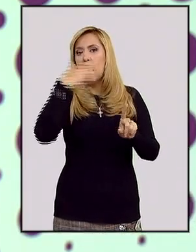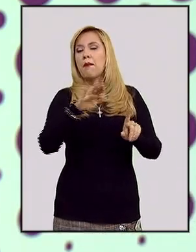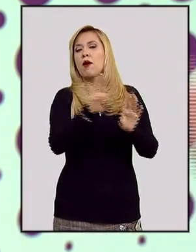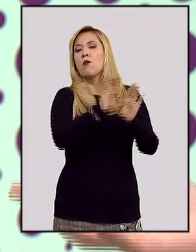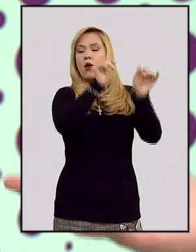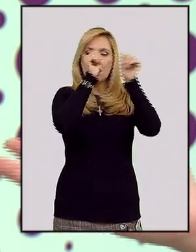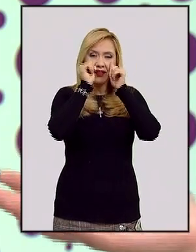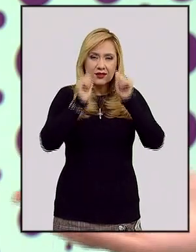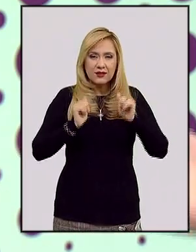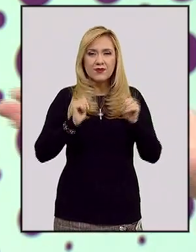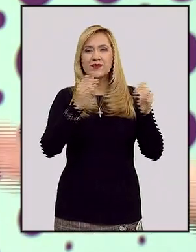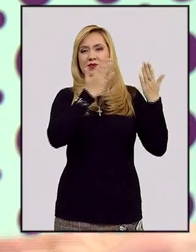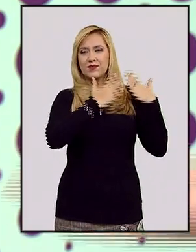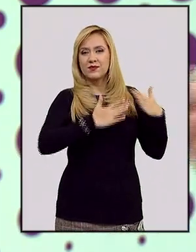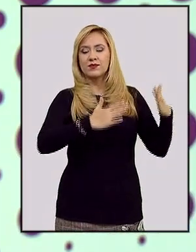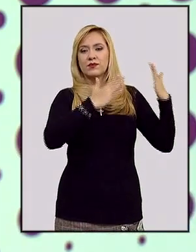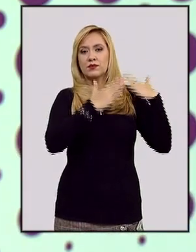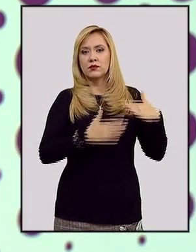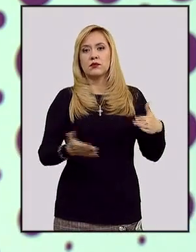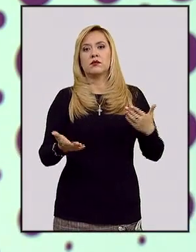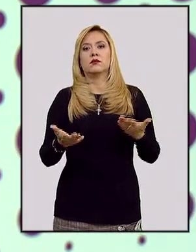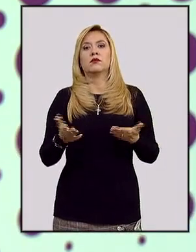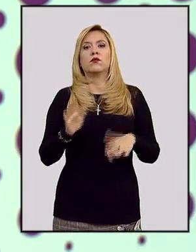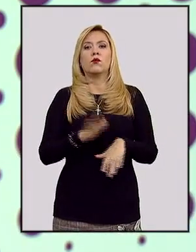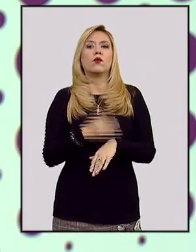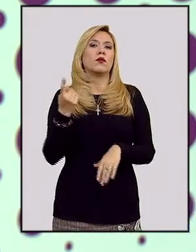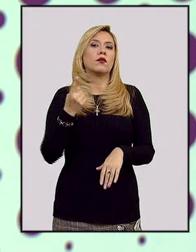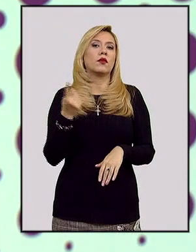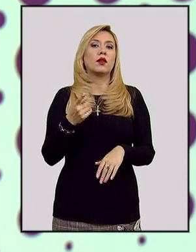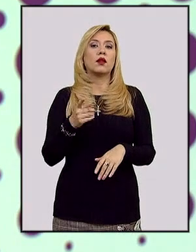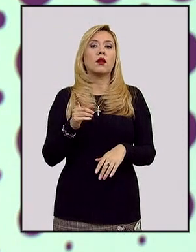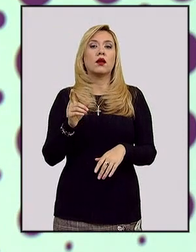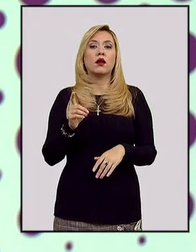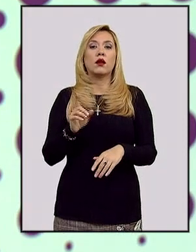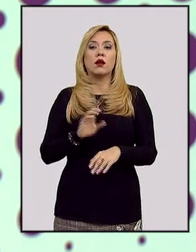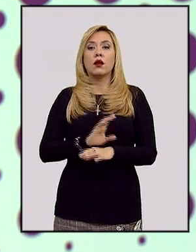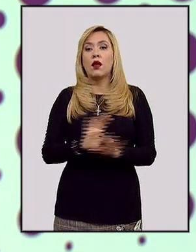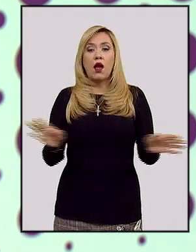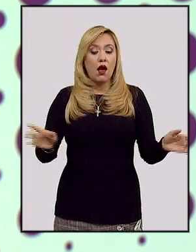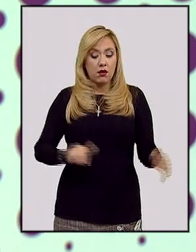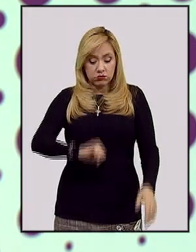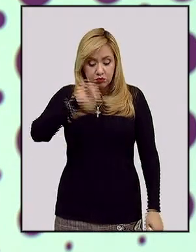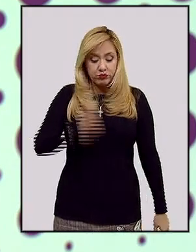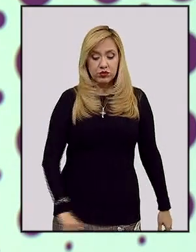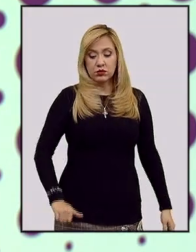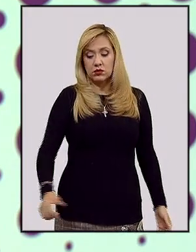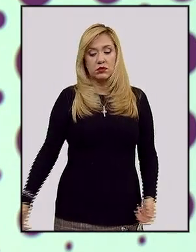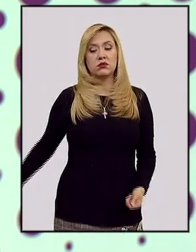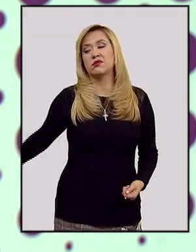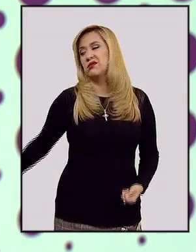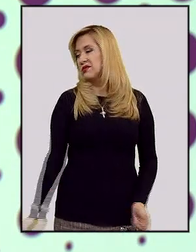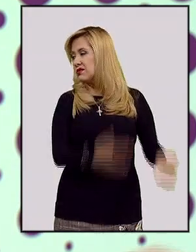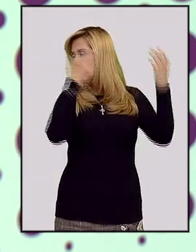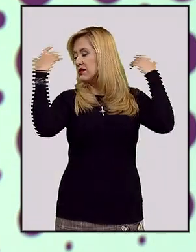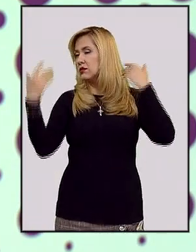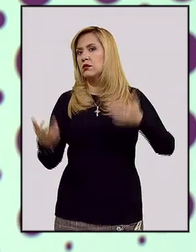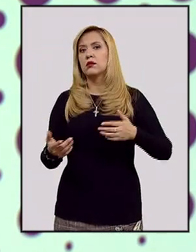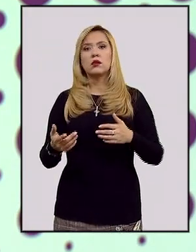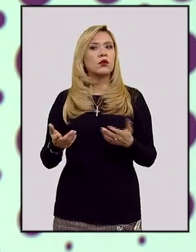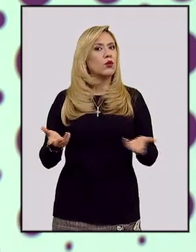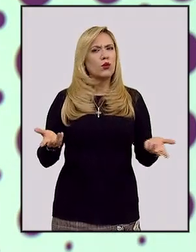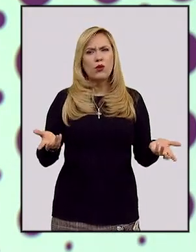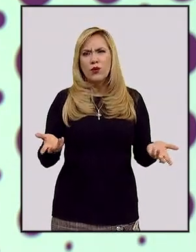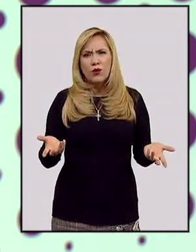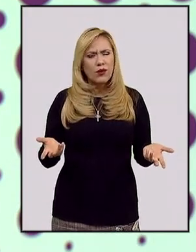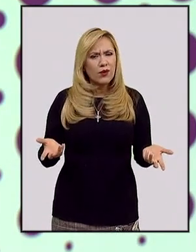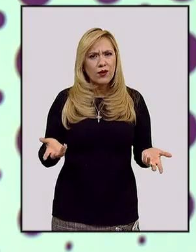mujeres y no obligar a las mujeres a que su parto sea vía cesárea cuando se pudo haber hecho de